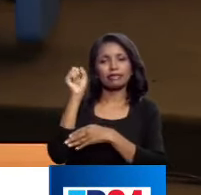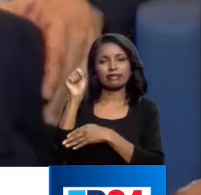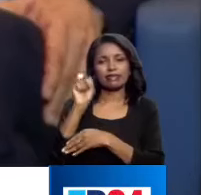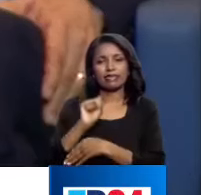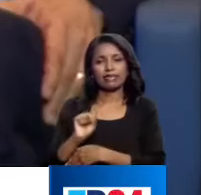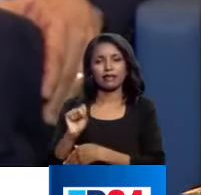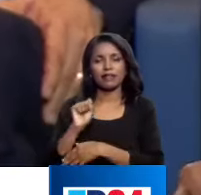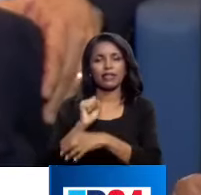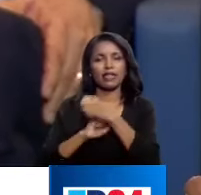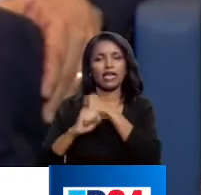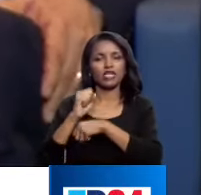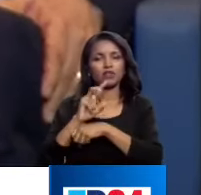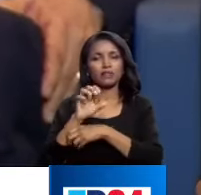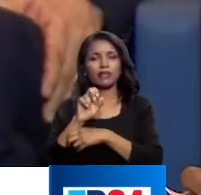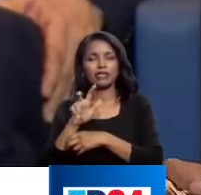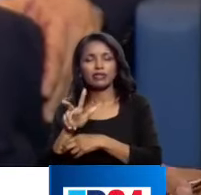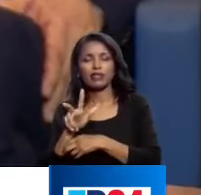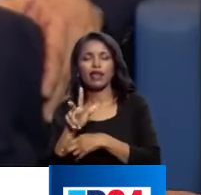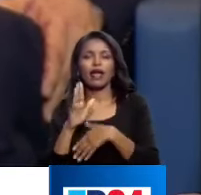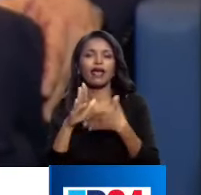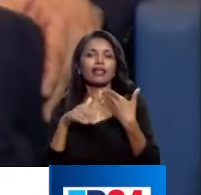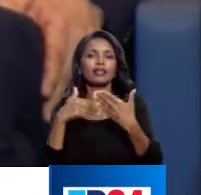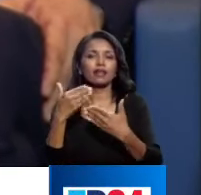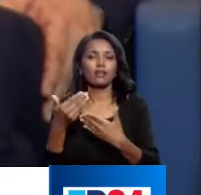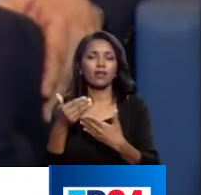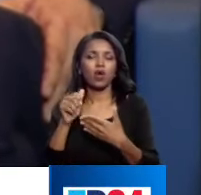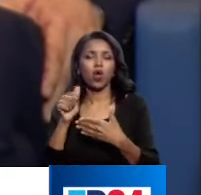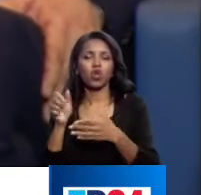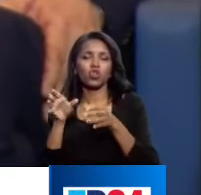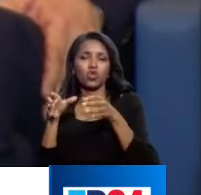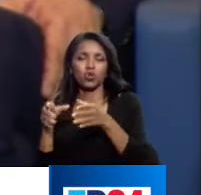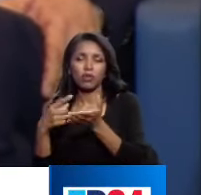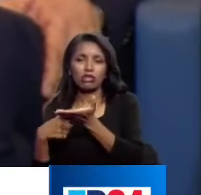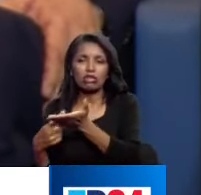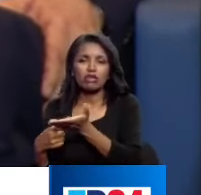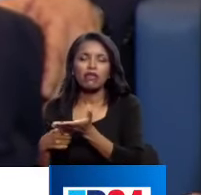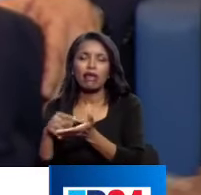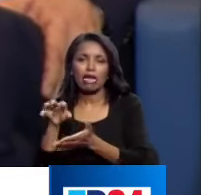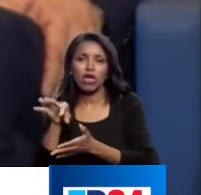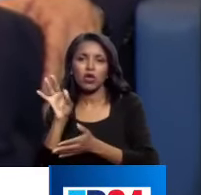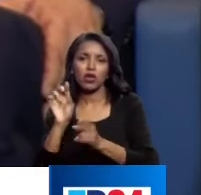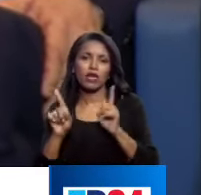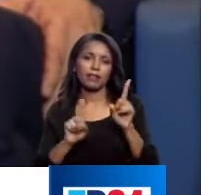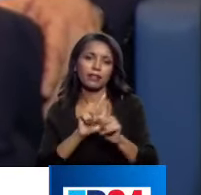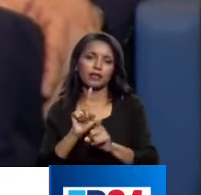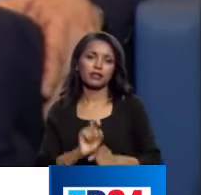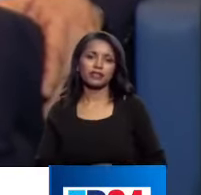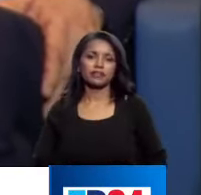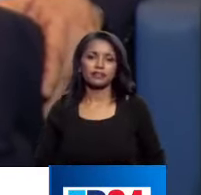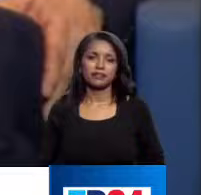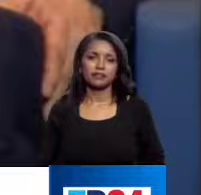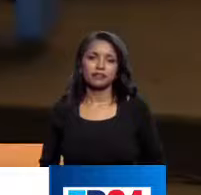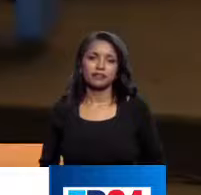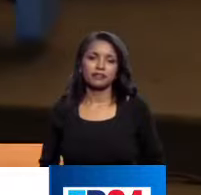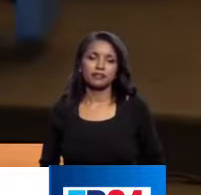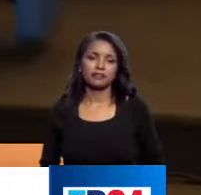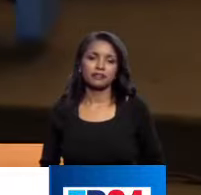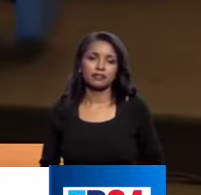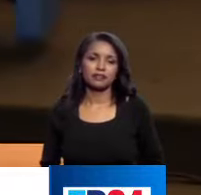de 2023 y luego fue procesada por el Comité de Debate y los miembros de la Junta Directiva de la Cámara Nacional de